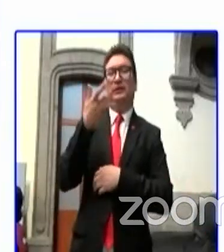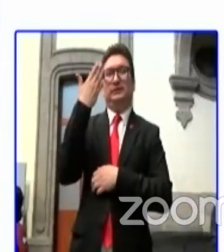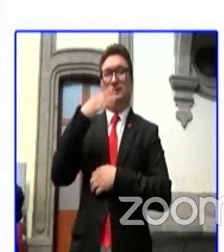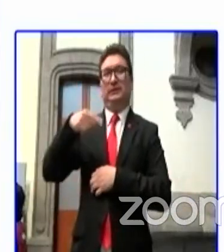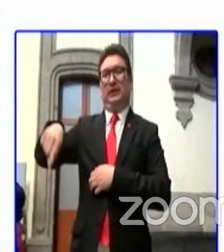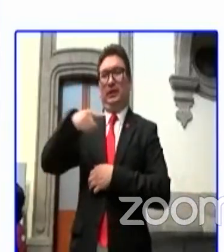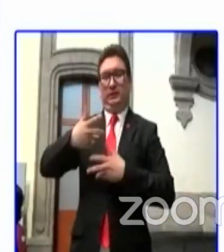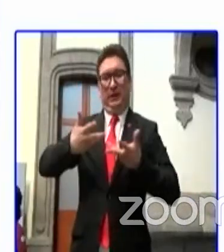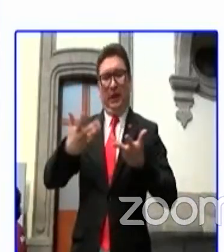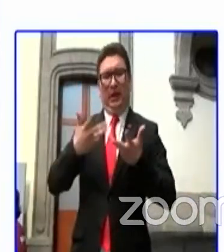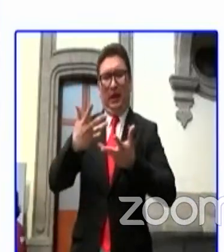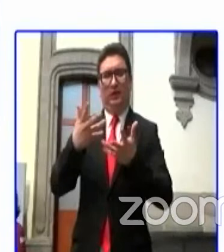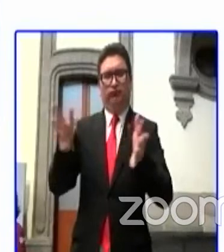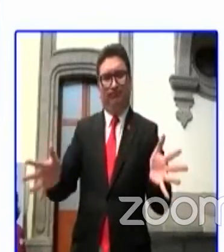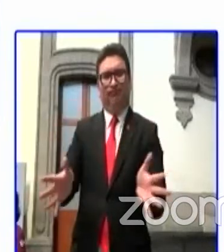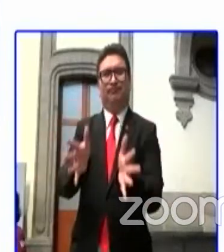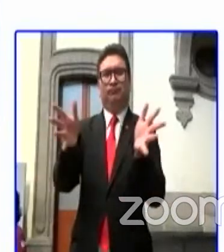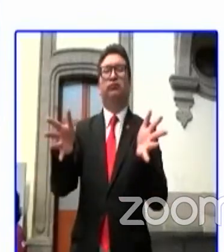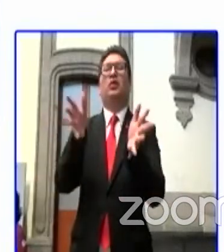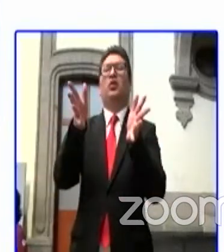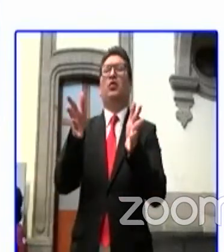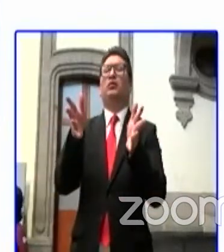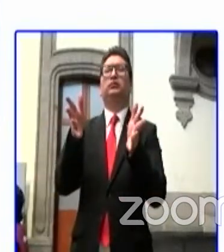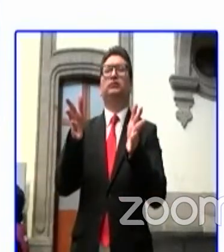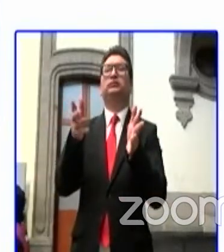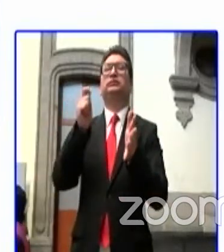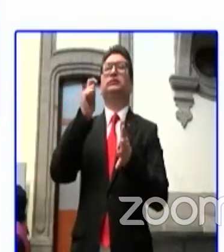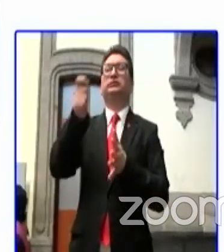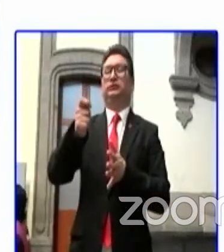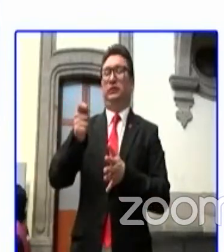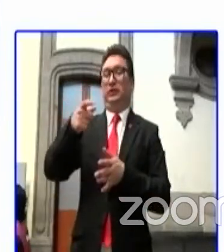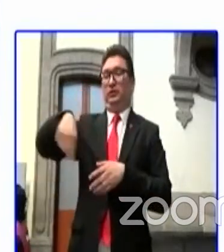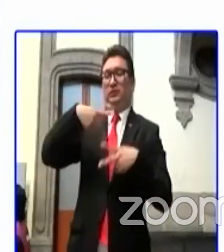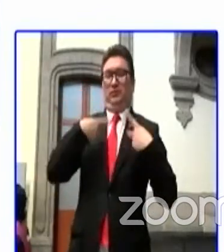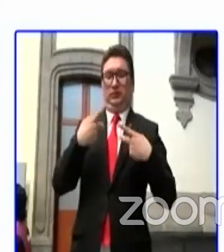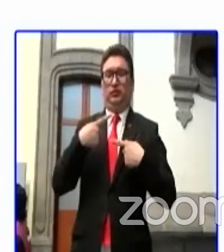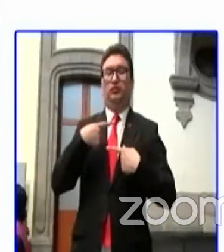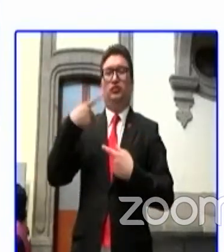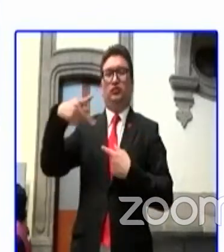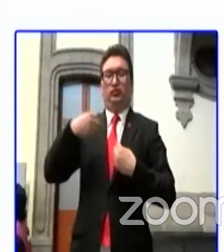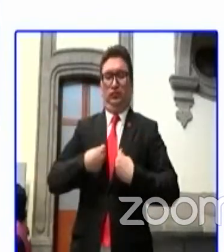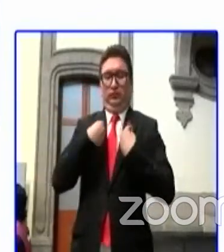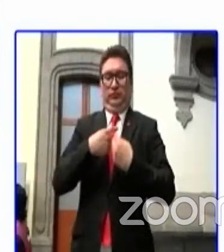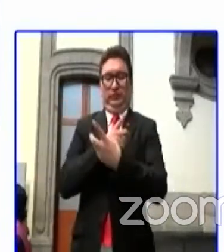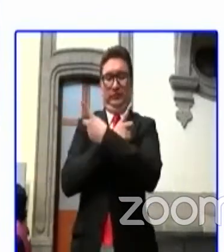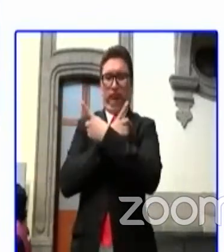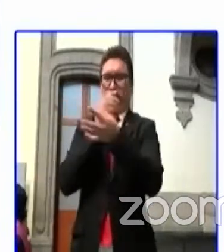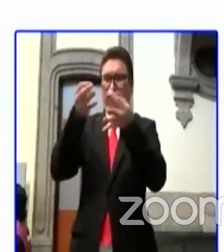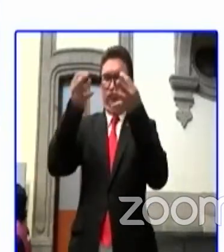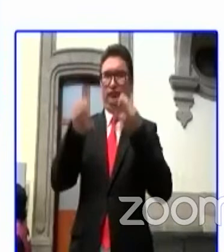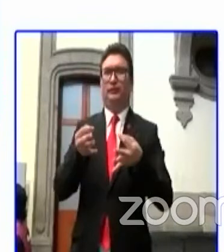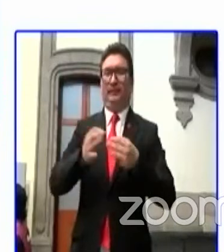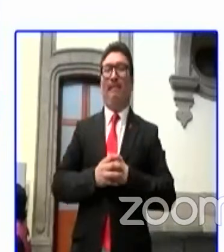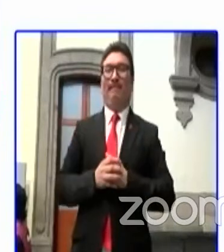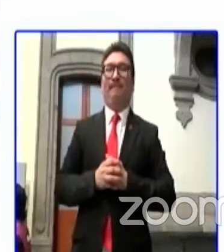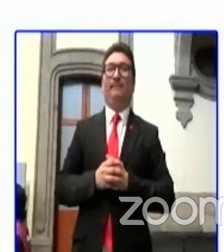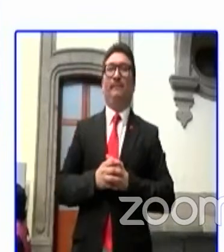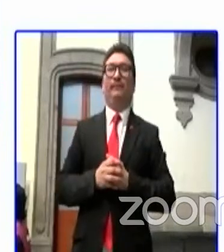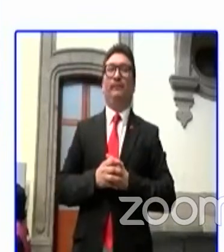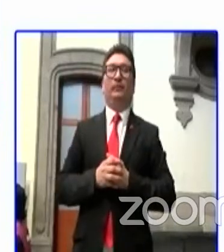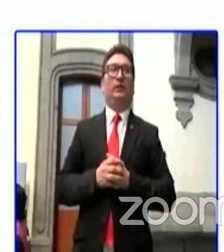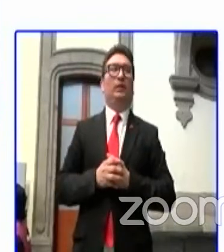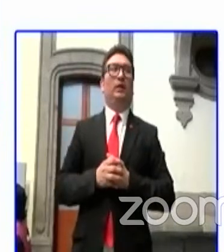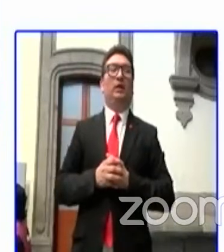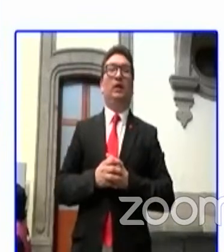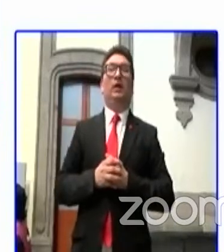por promover una vida digna para todas las personas. Yo aquí